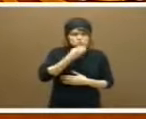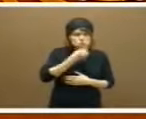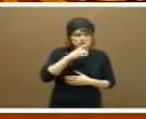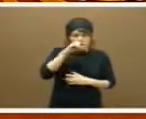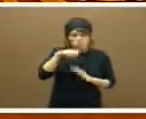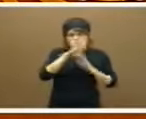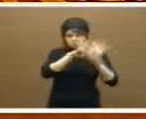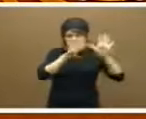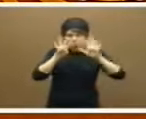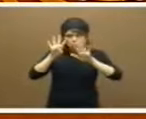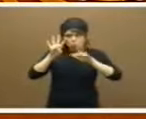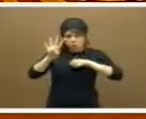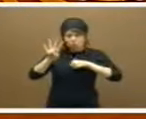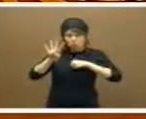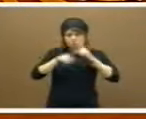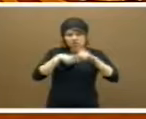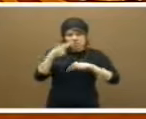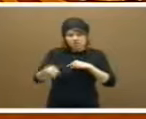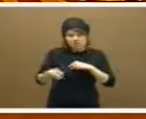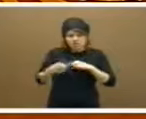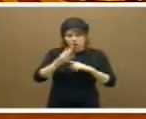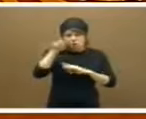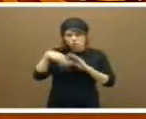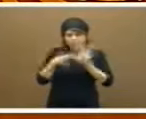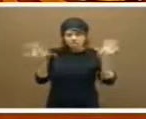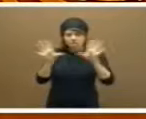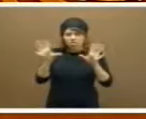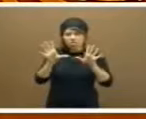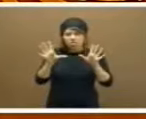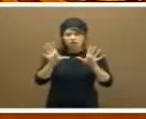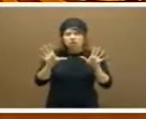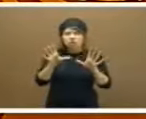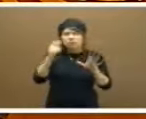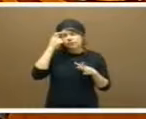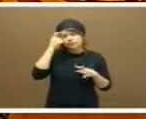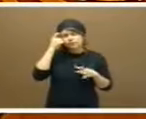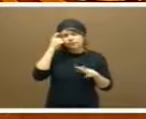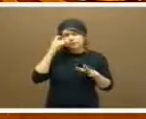en el año 94 y posteriormente en el año 2010 al frente